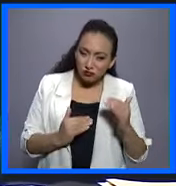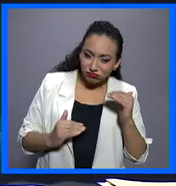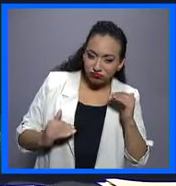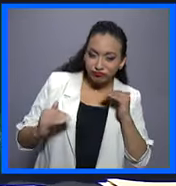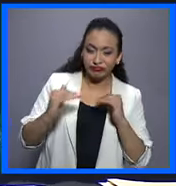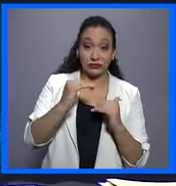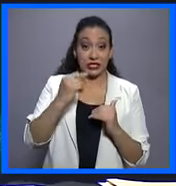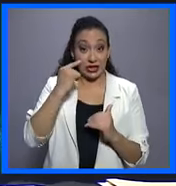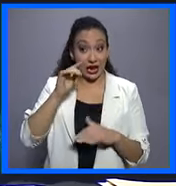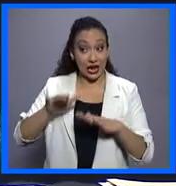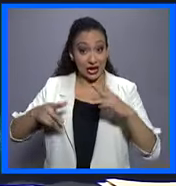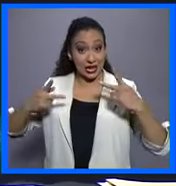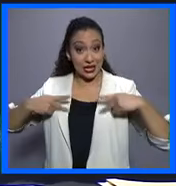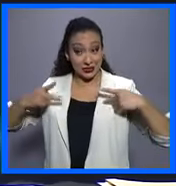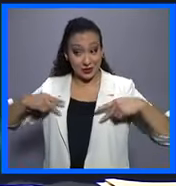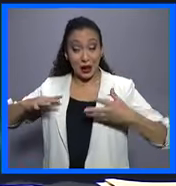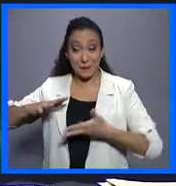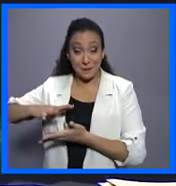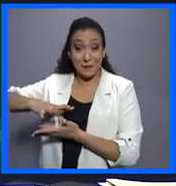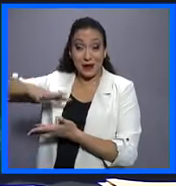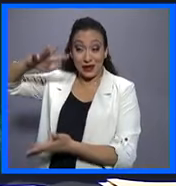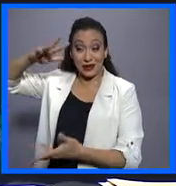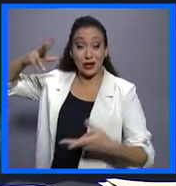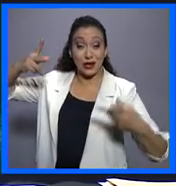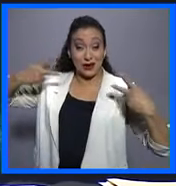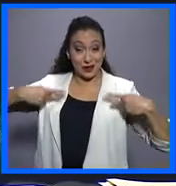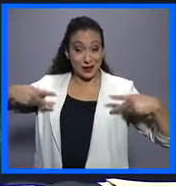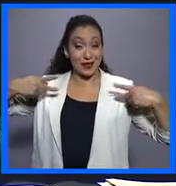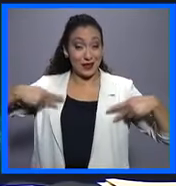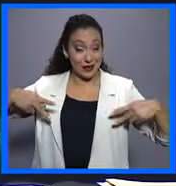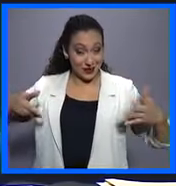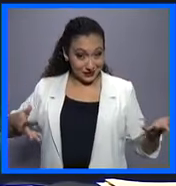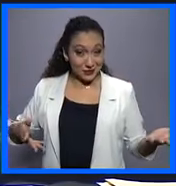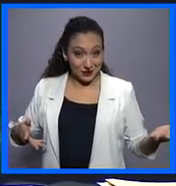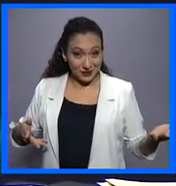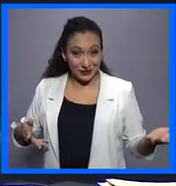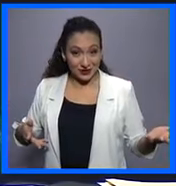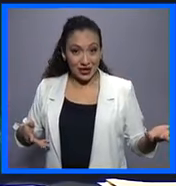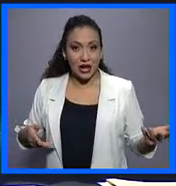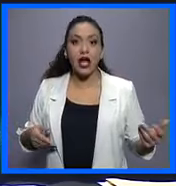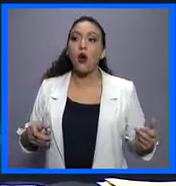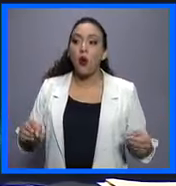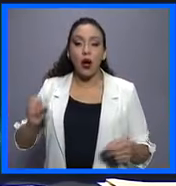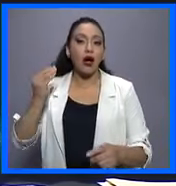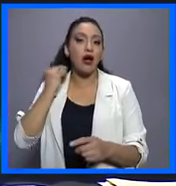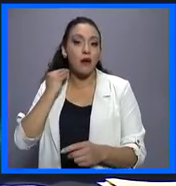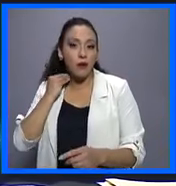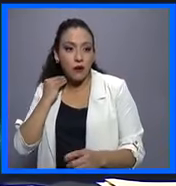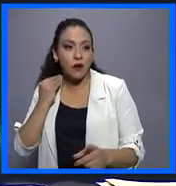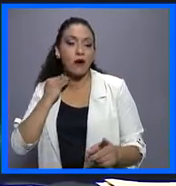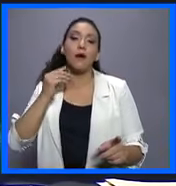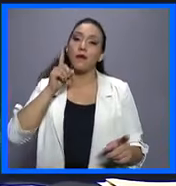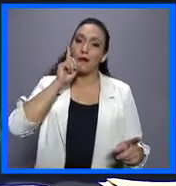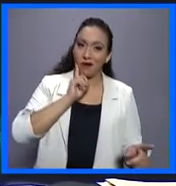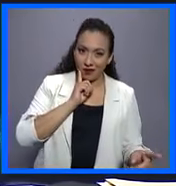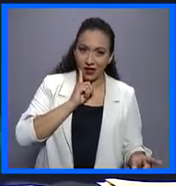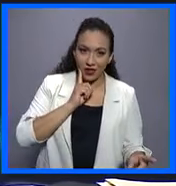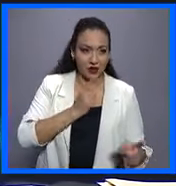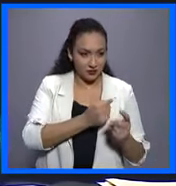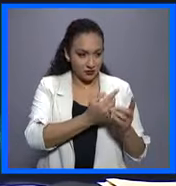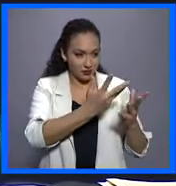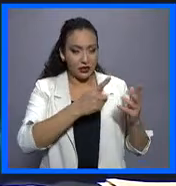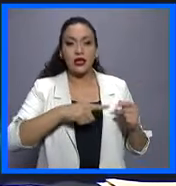la gran mayoría de las personas y sobre todo de los abogados, las abogadas que se